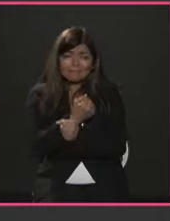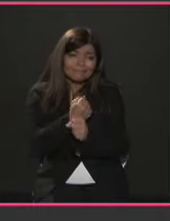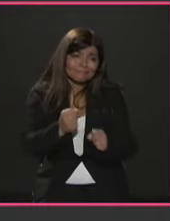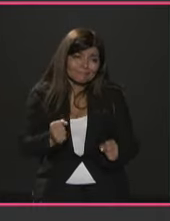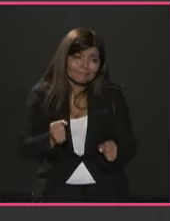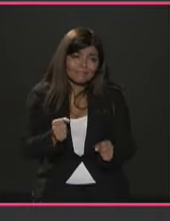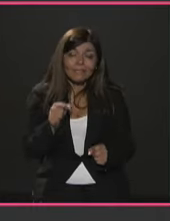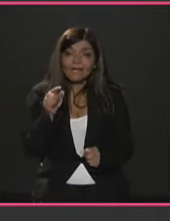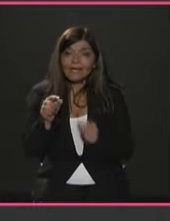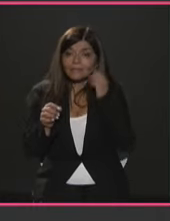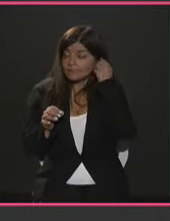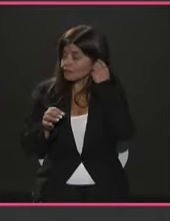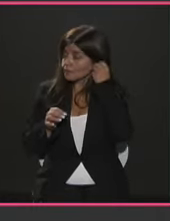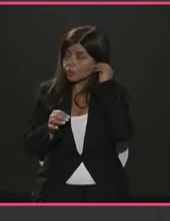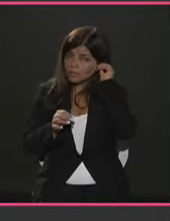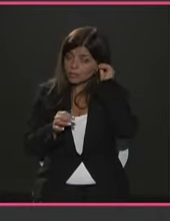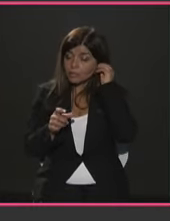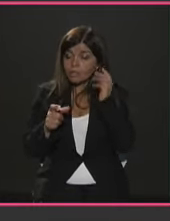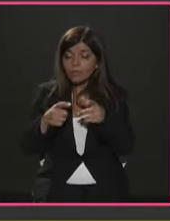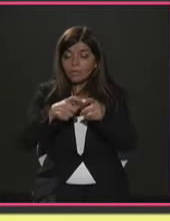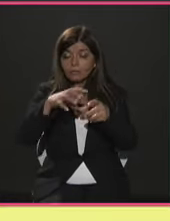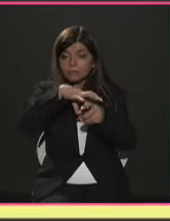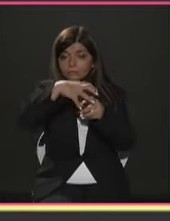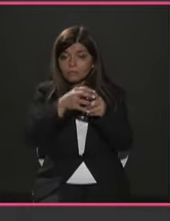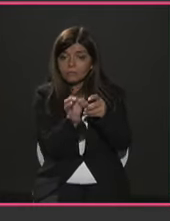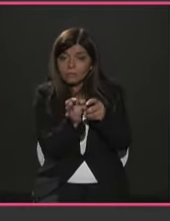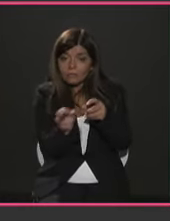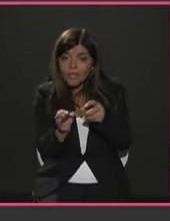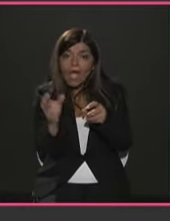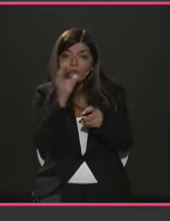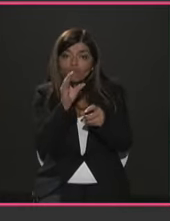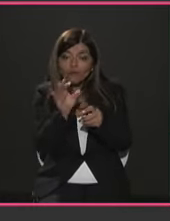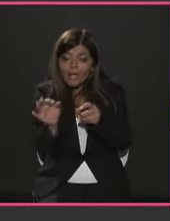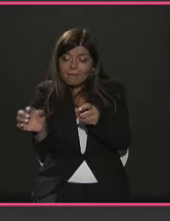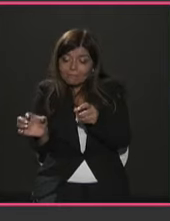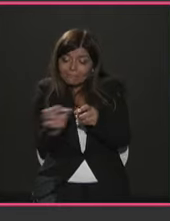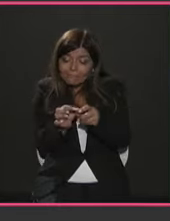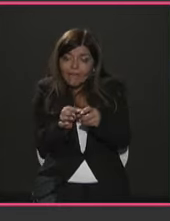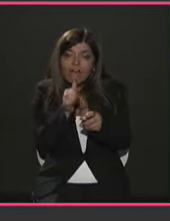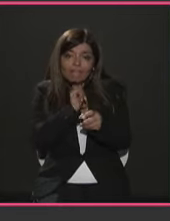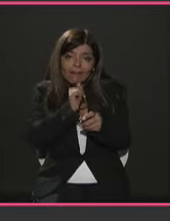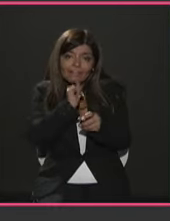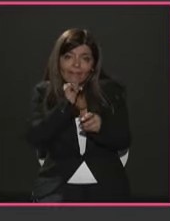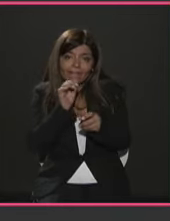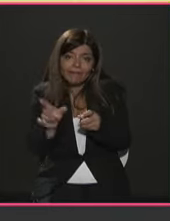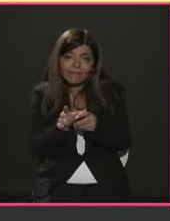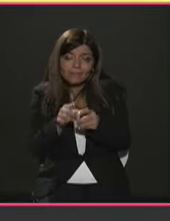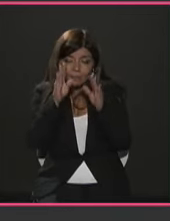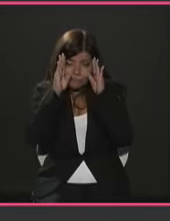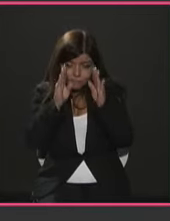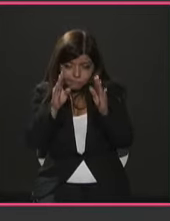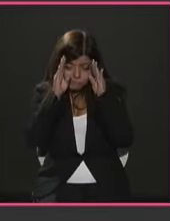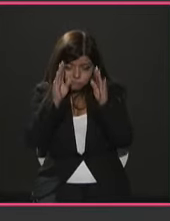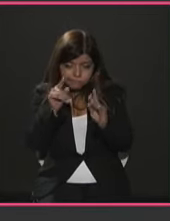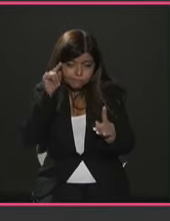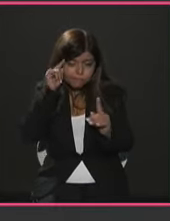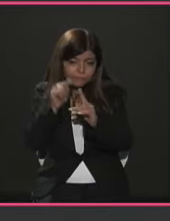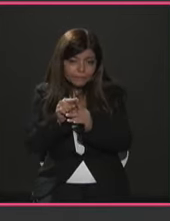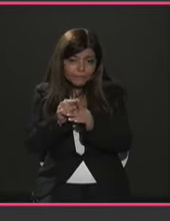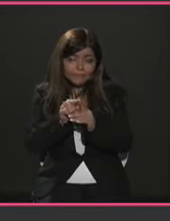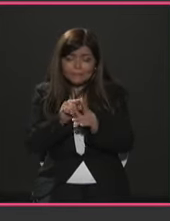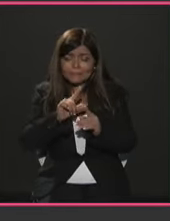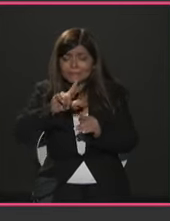Esta es una proteína del parásito teníamos que buscar la pieza que nos faltaba si no hubiéramos dedicado a hacerlo a la mano no hubiéramos demorado